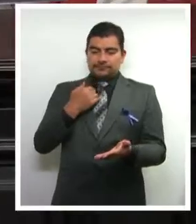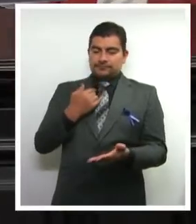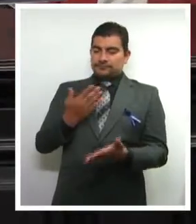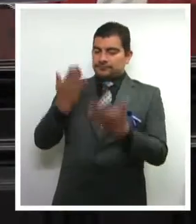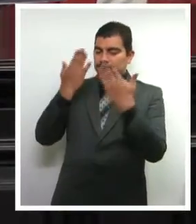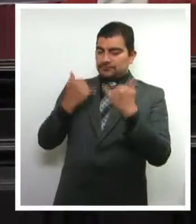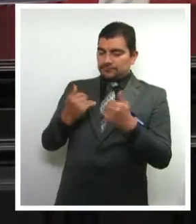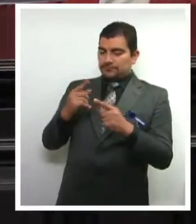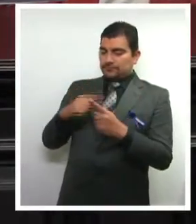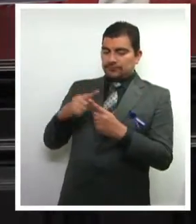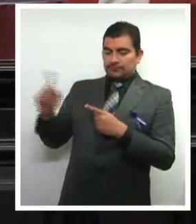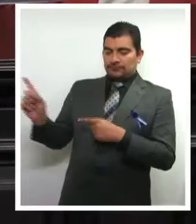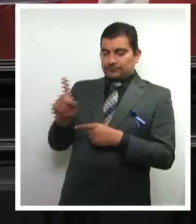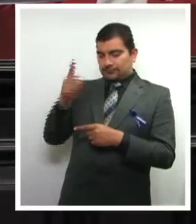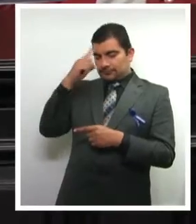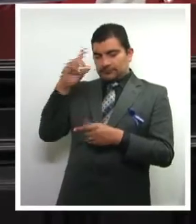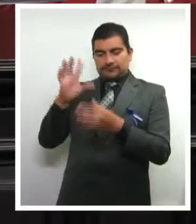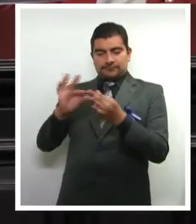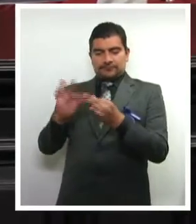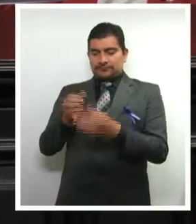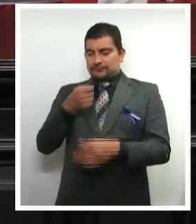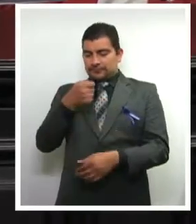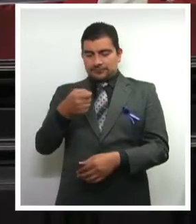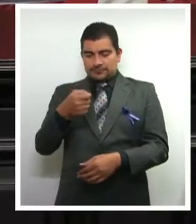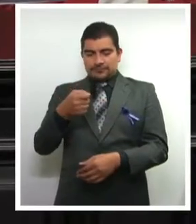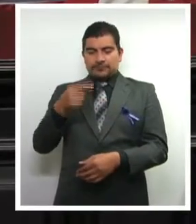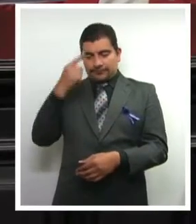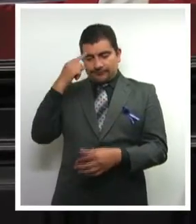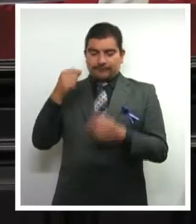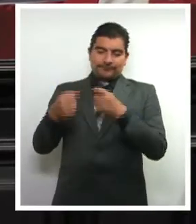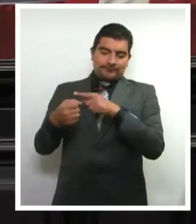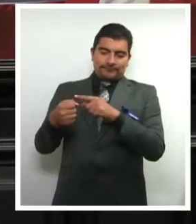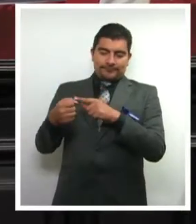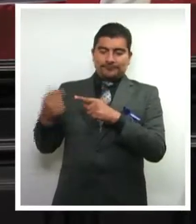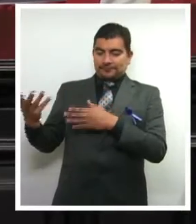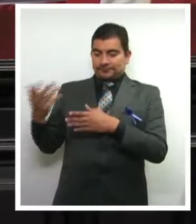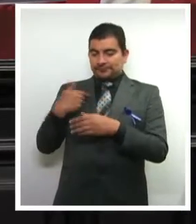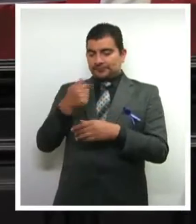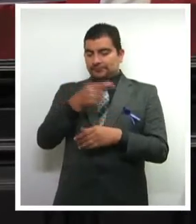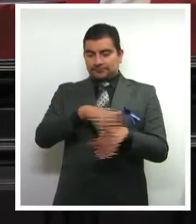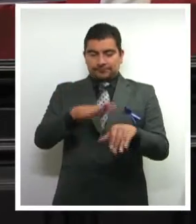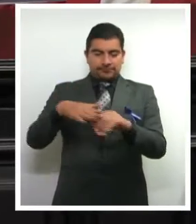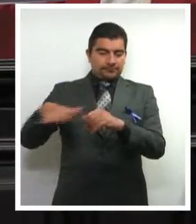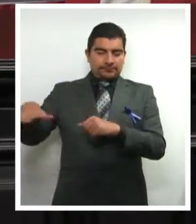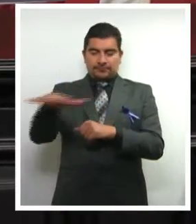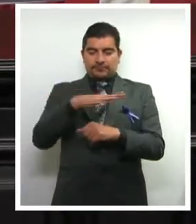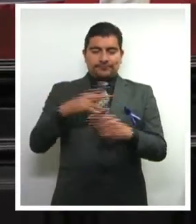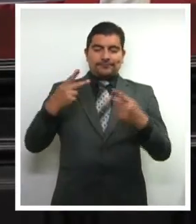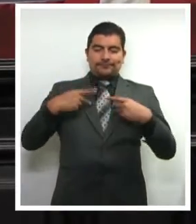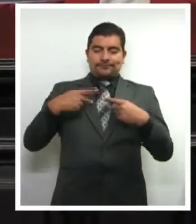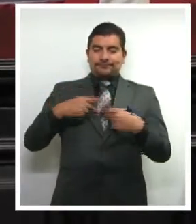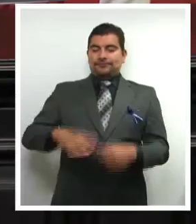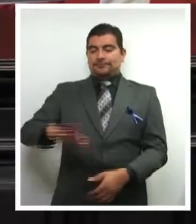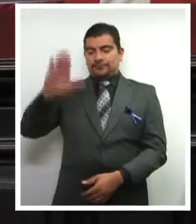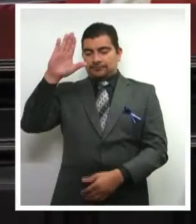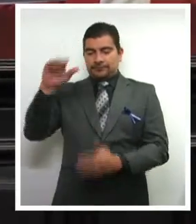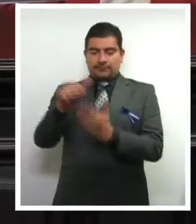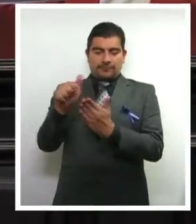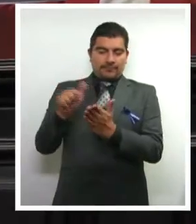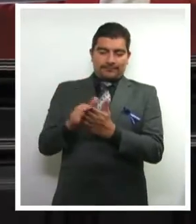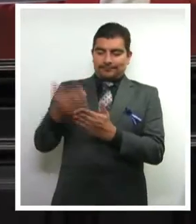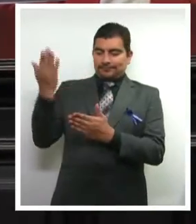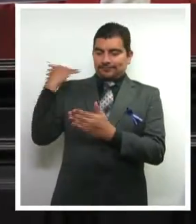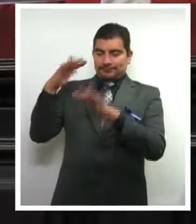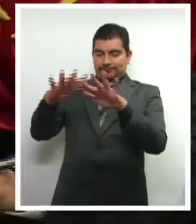habiendo ningún orador inscrito, le solicito a la Secretaría consulte si es de aprobarse el acta de la